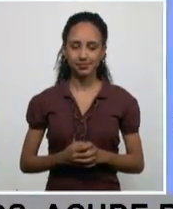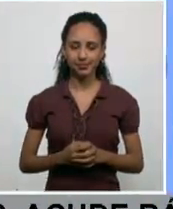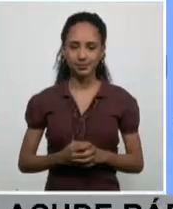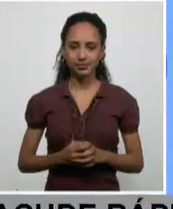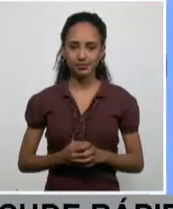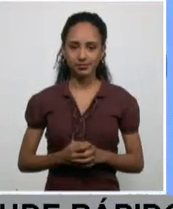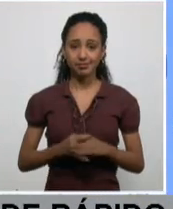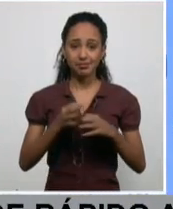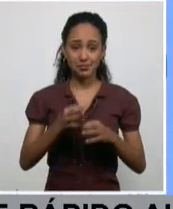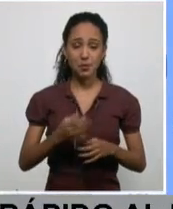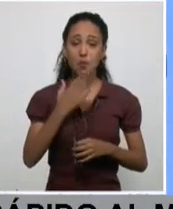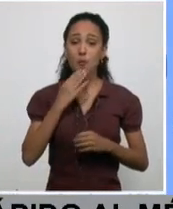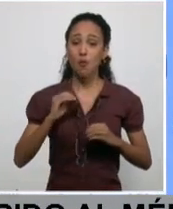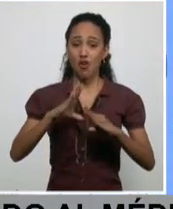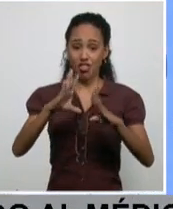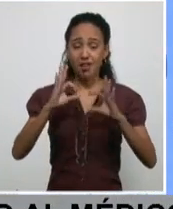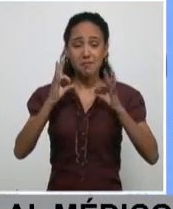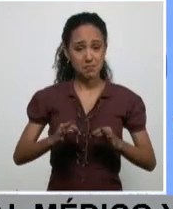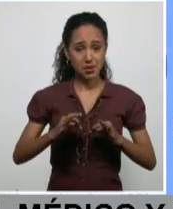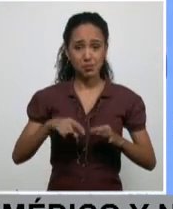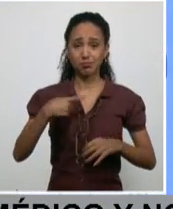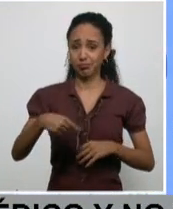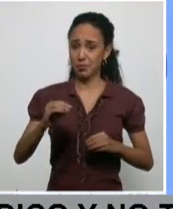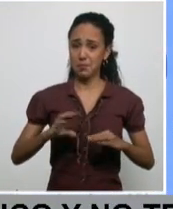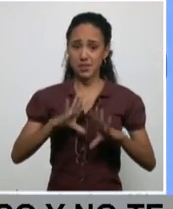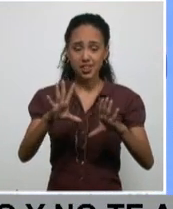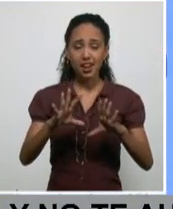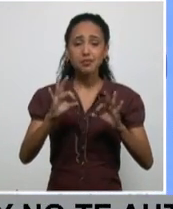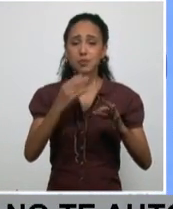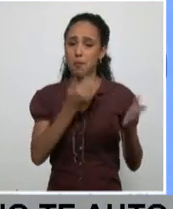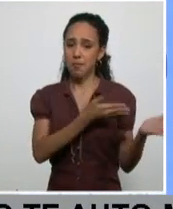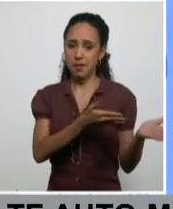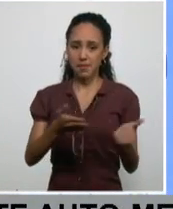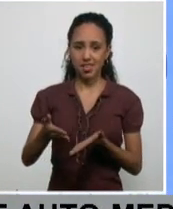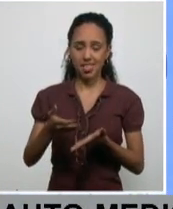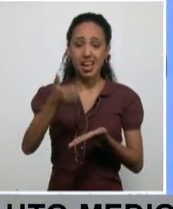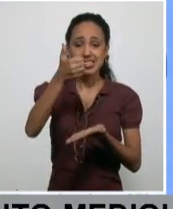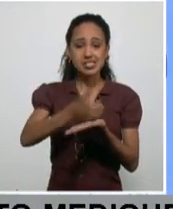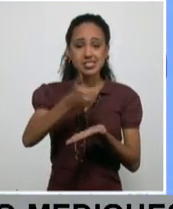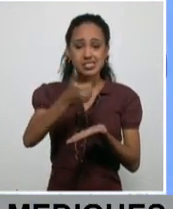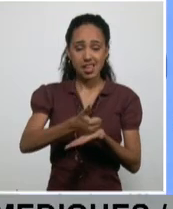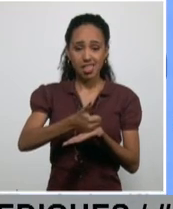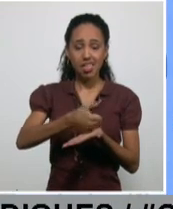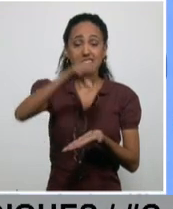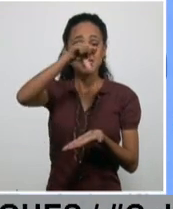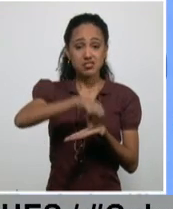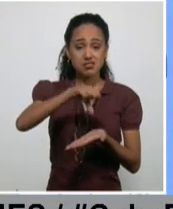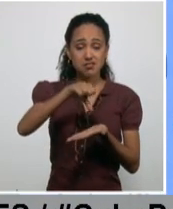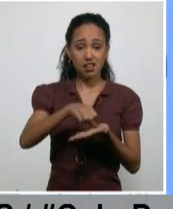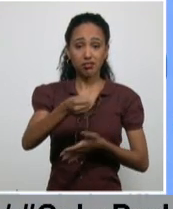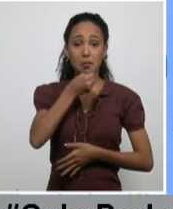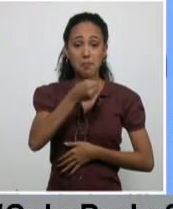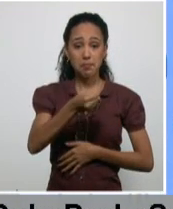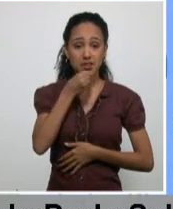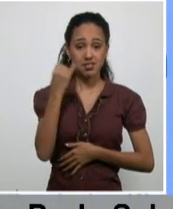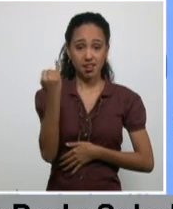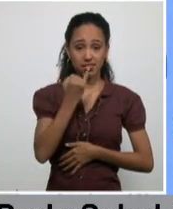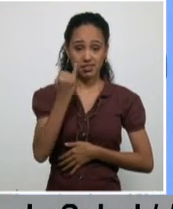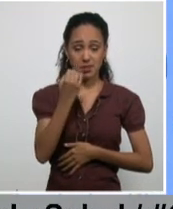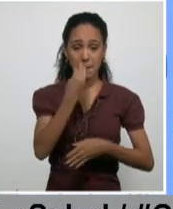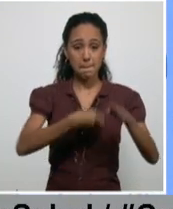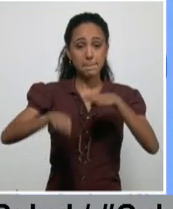Buenos días. Como cada mañana, un placer darles la bienvenida desde la sede del Centro de Prensa Internacional del Ministerio de